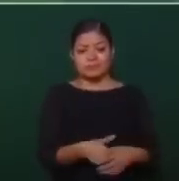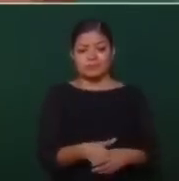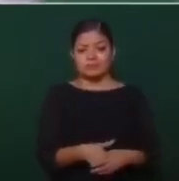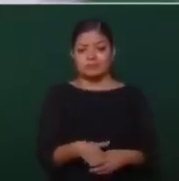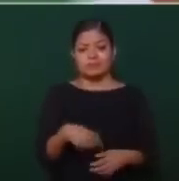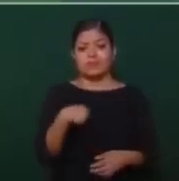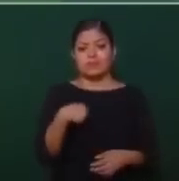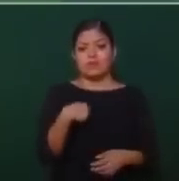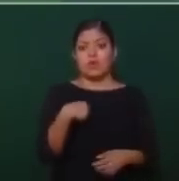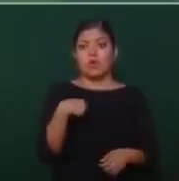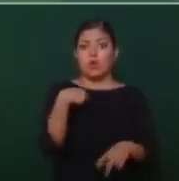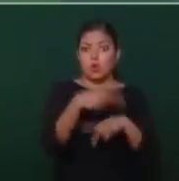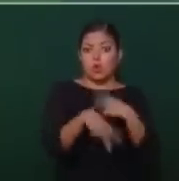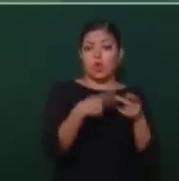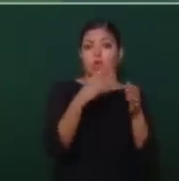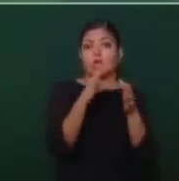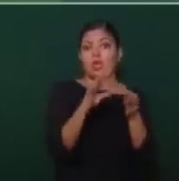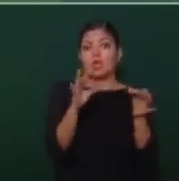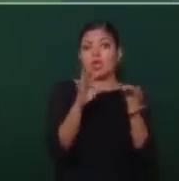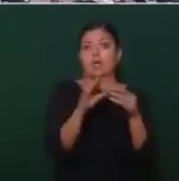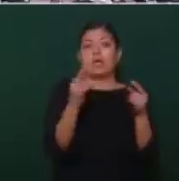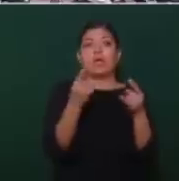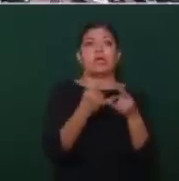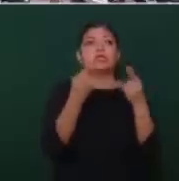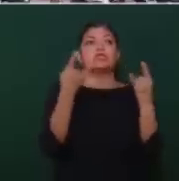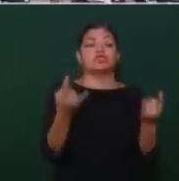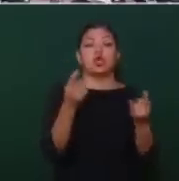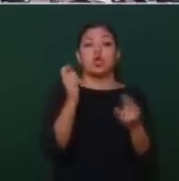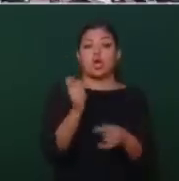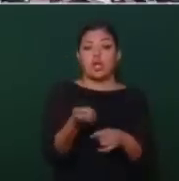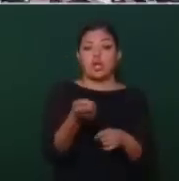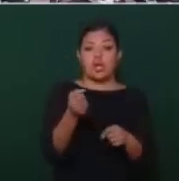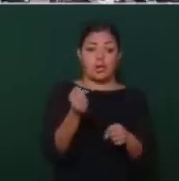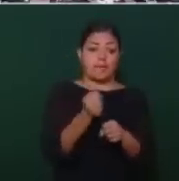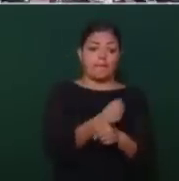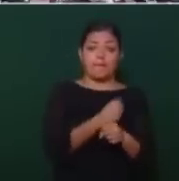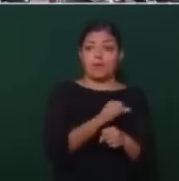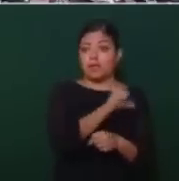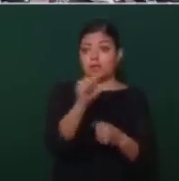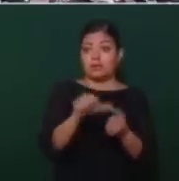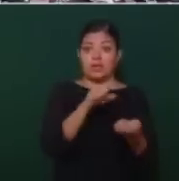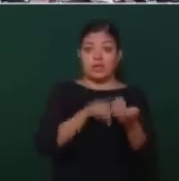No voy a hacer la historia de la violencia en Jalisco